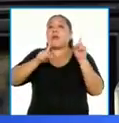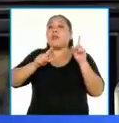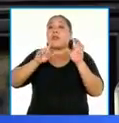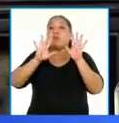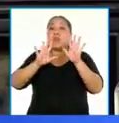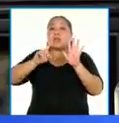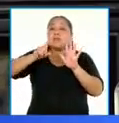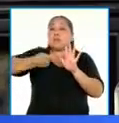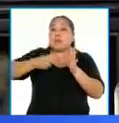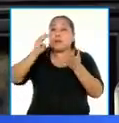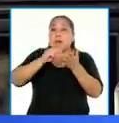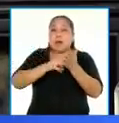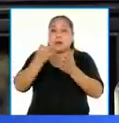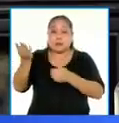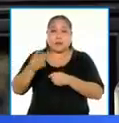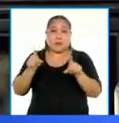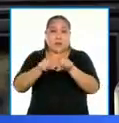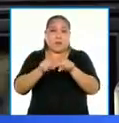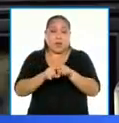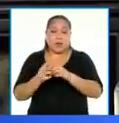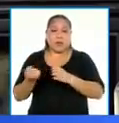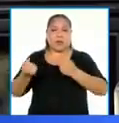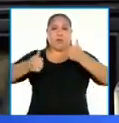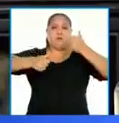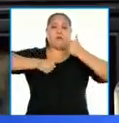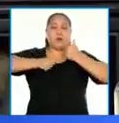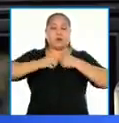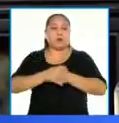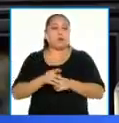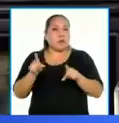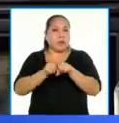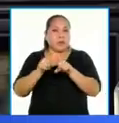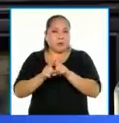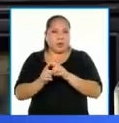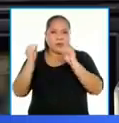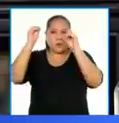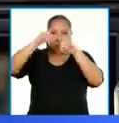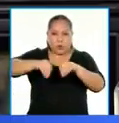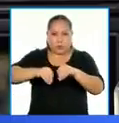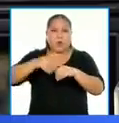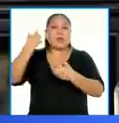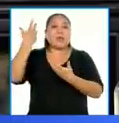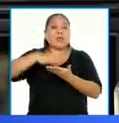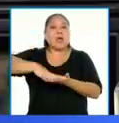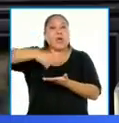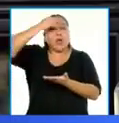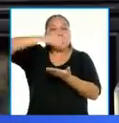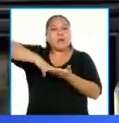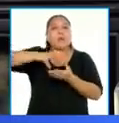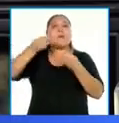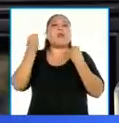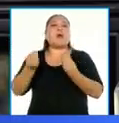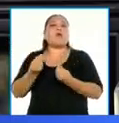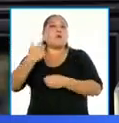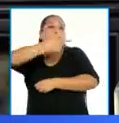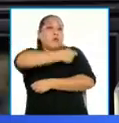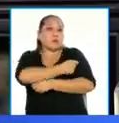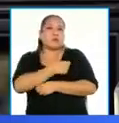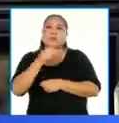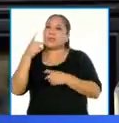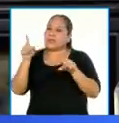las fuerzas de la sanidad, de las Fuerzas Armadas, que se han capacitado para vacunar. Entonces, si hacemos